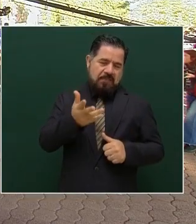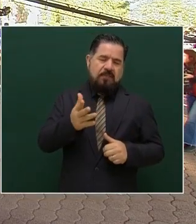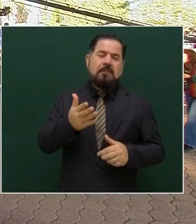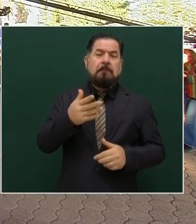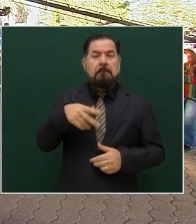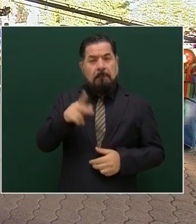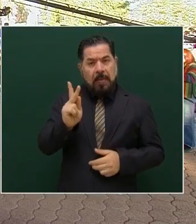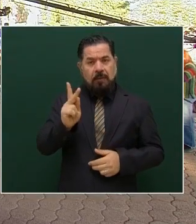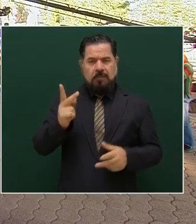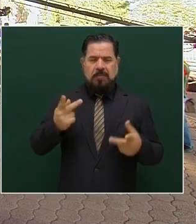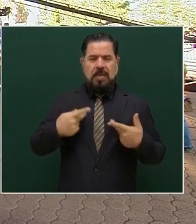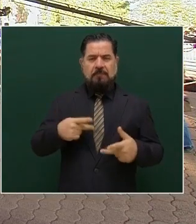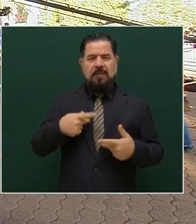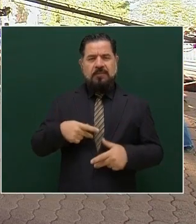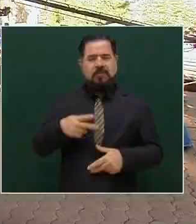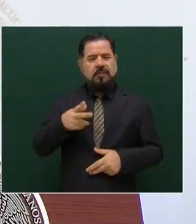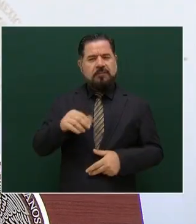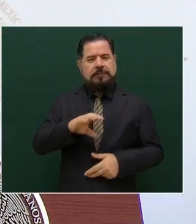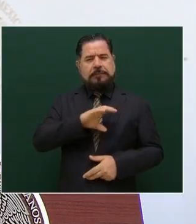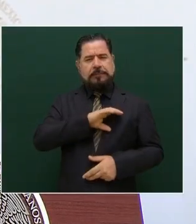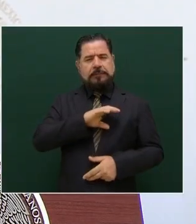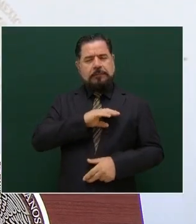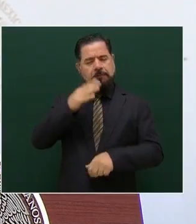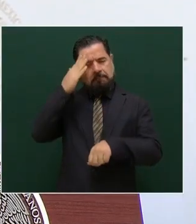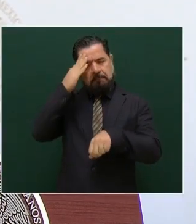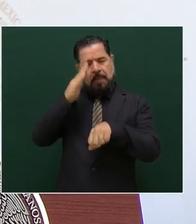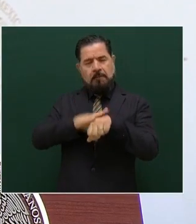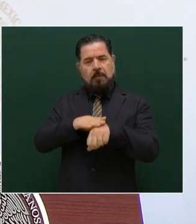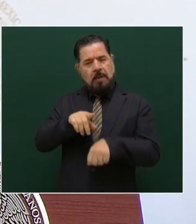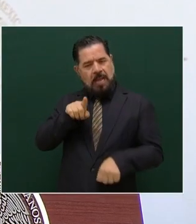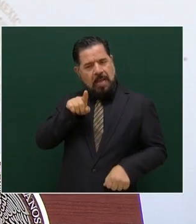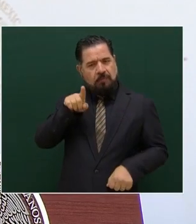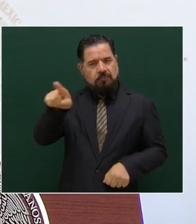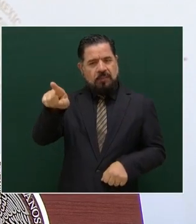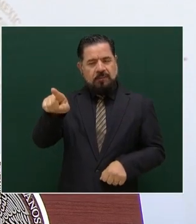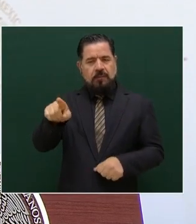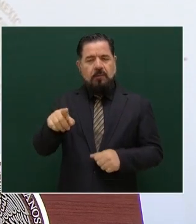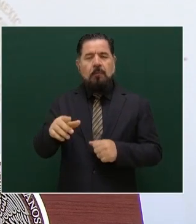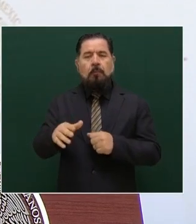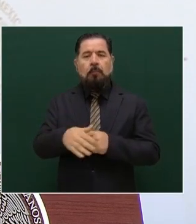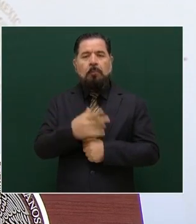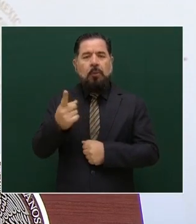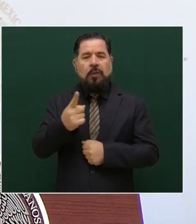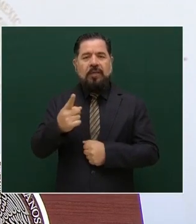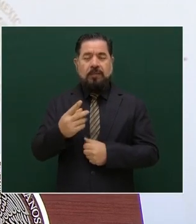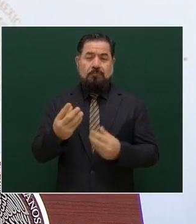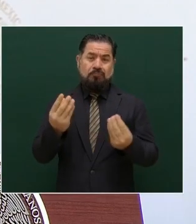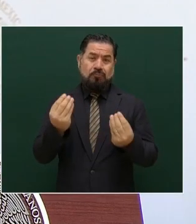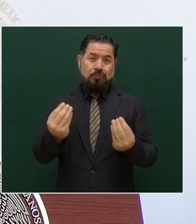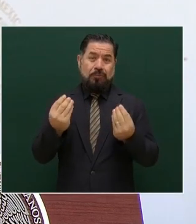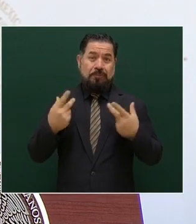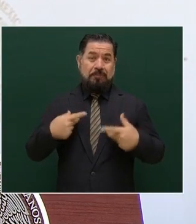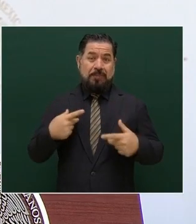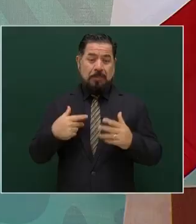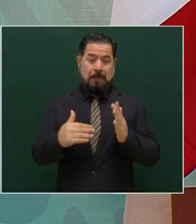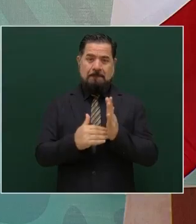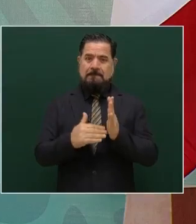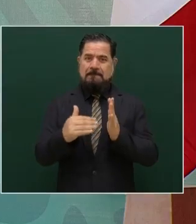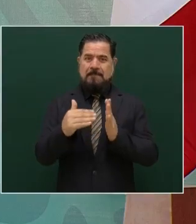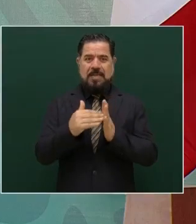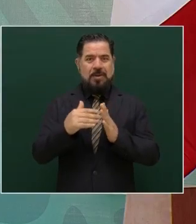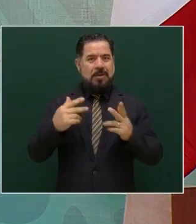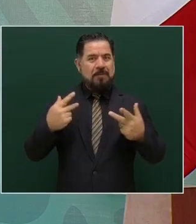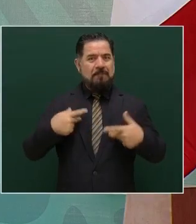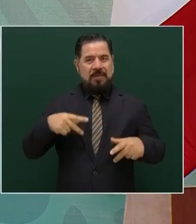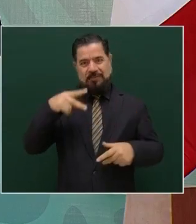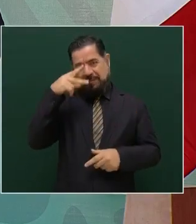no se apartará jamás de usted. Es usted depositario del afecto de millones y millones de mexicanos en